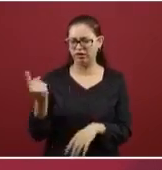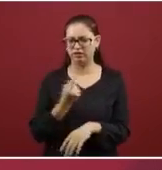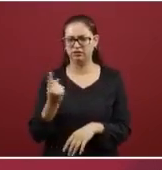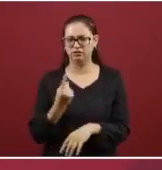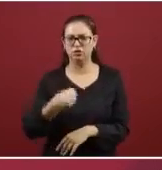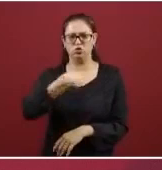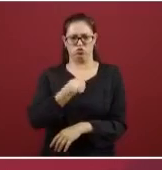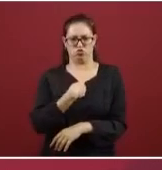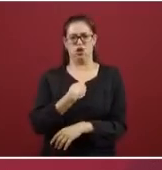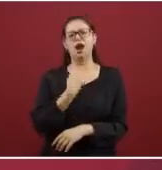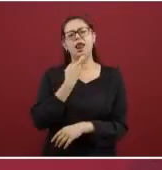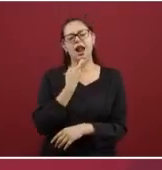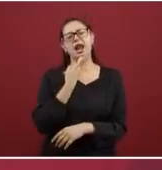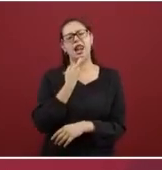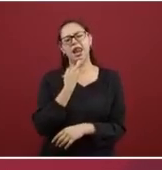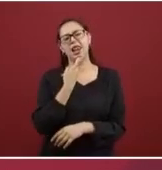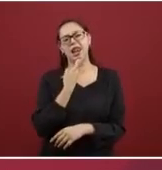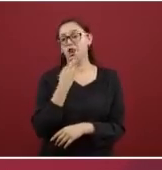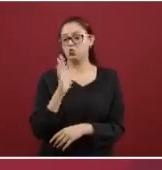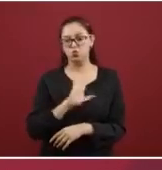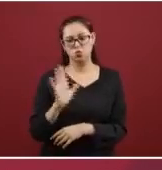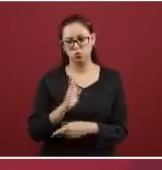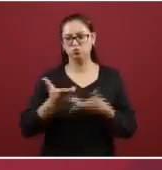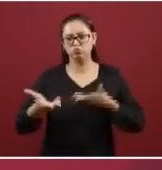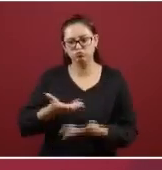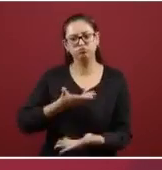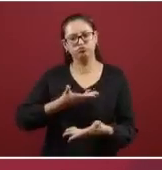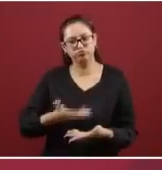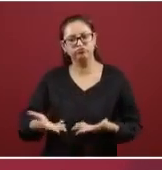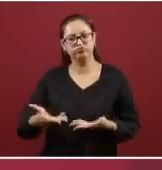no solo hablamos nosotros, sino los periodistas preguntan